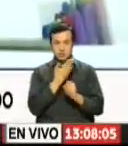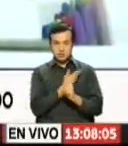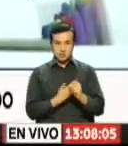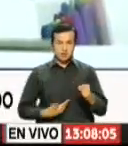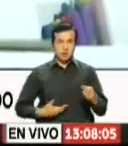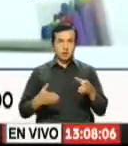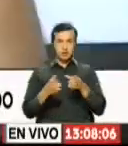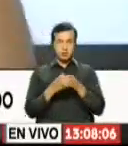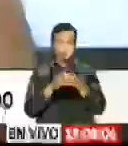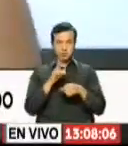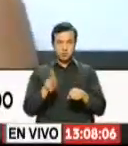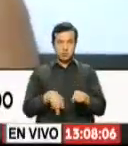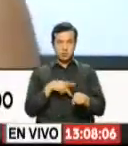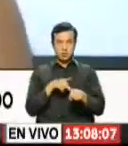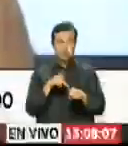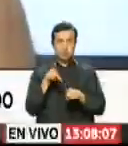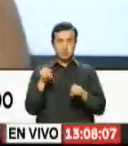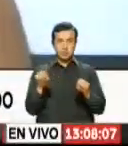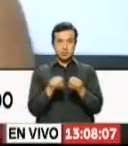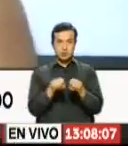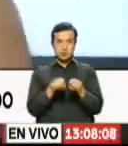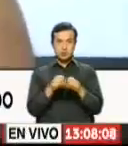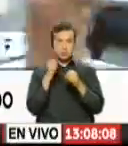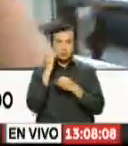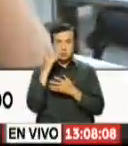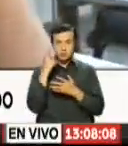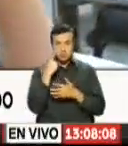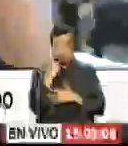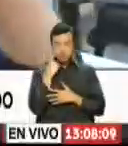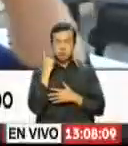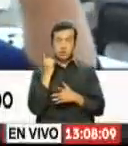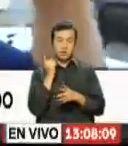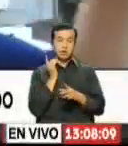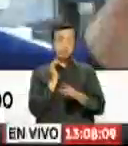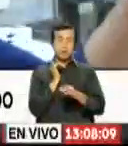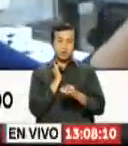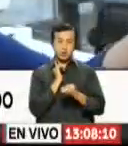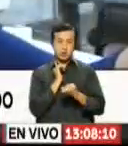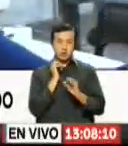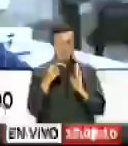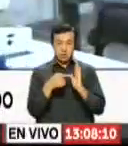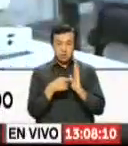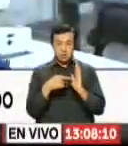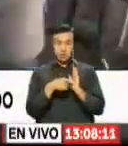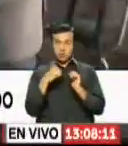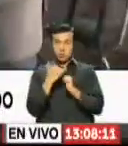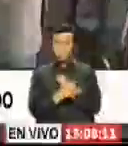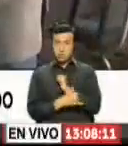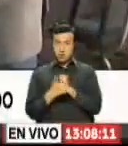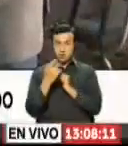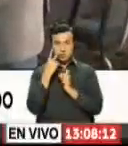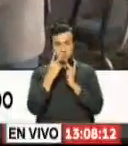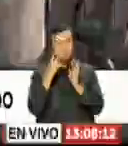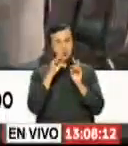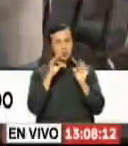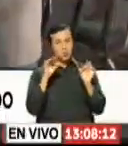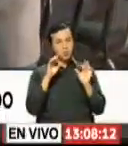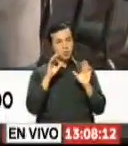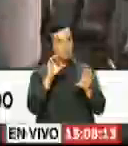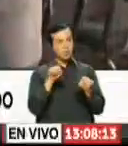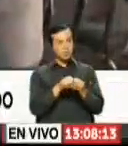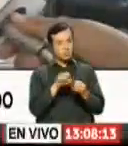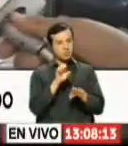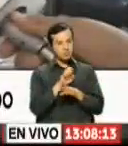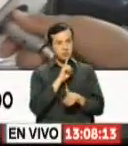de Diseñadores Profesionales de la SUAI. Afirma que las salvaguardas además permitieron que la población reconozca la calidad del producto ecuatoriano.